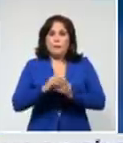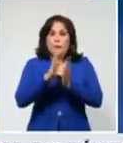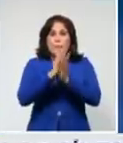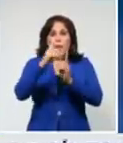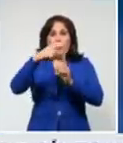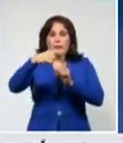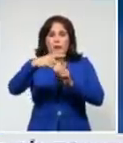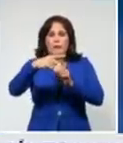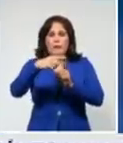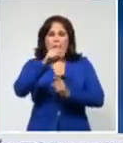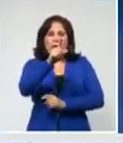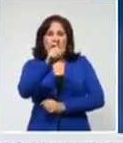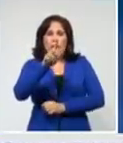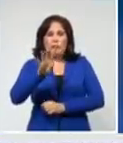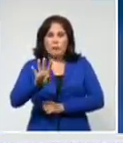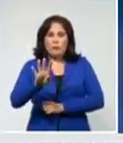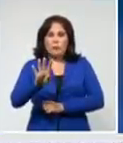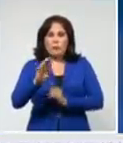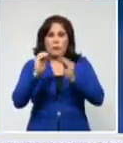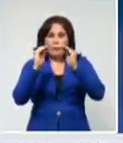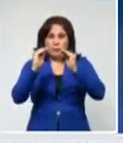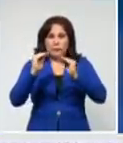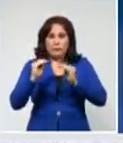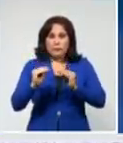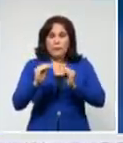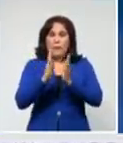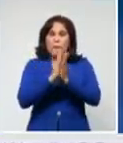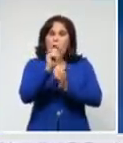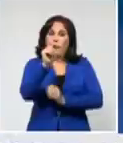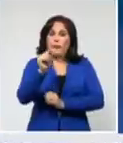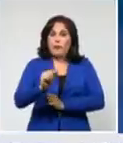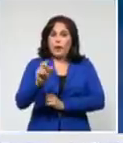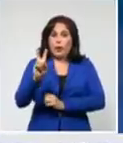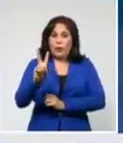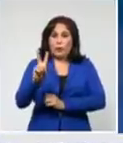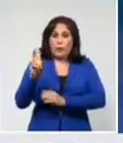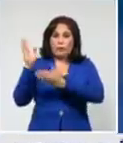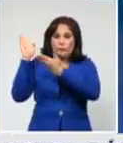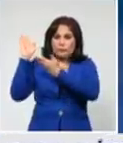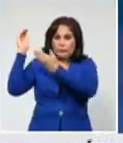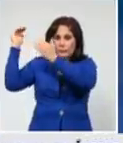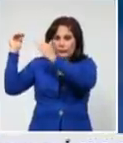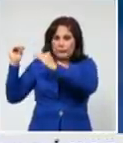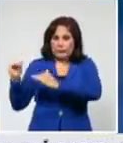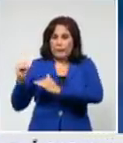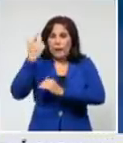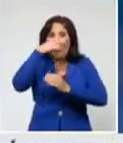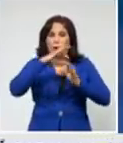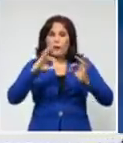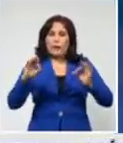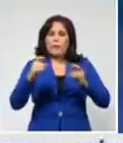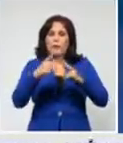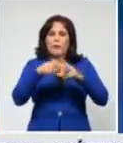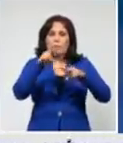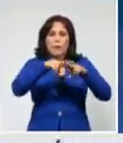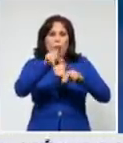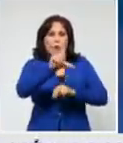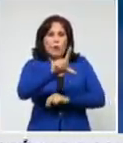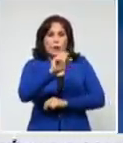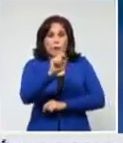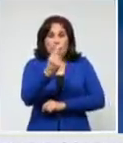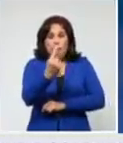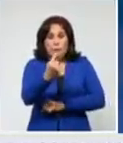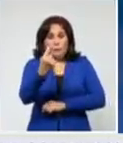Matanzas, 14, de Mayabeque, 2 casos, de Artemisa y de Holguín, de cada uno de